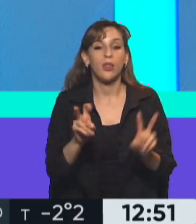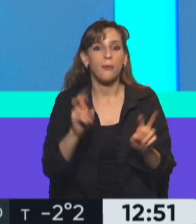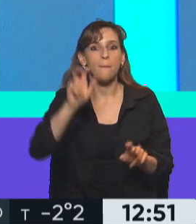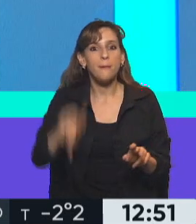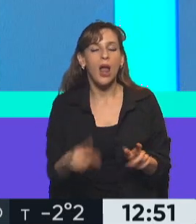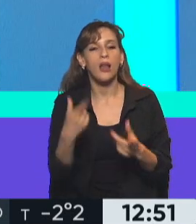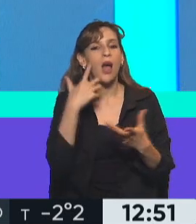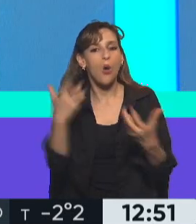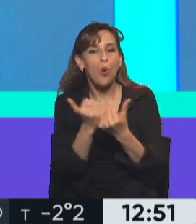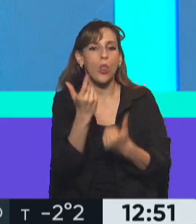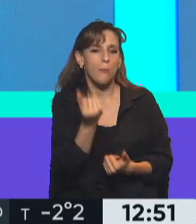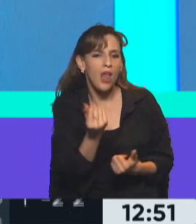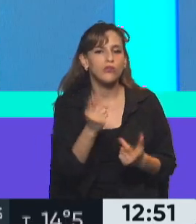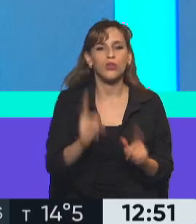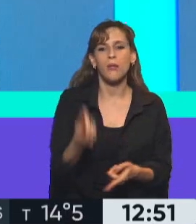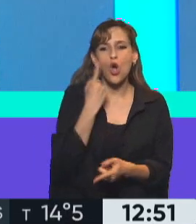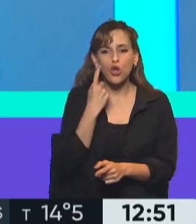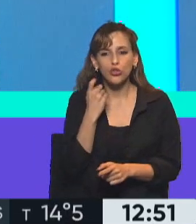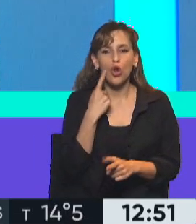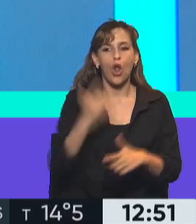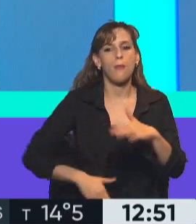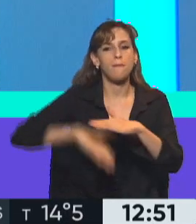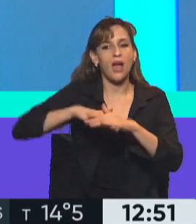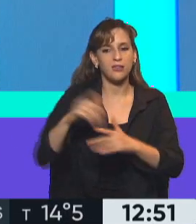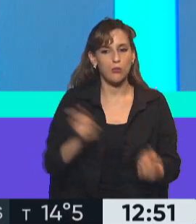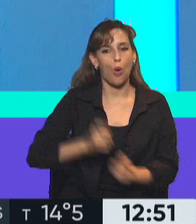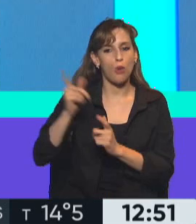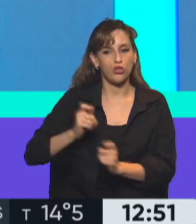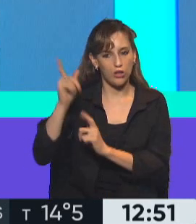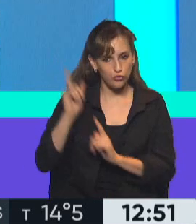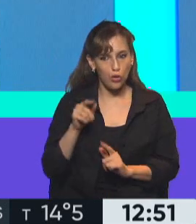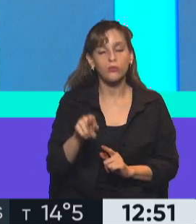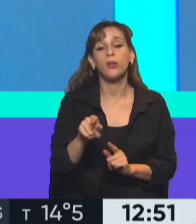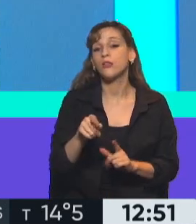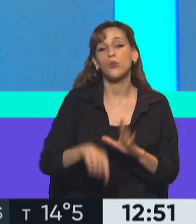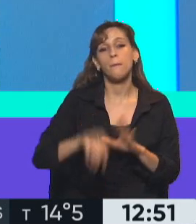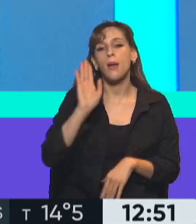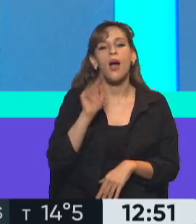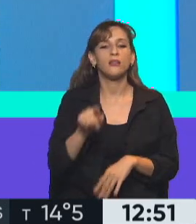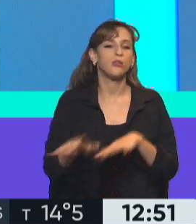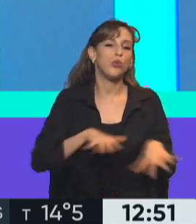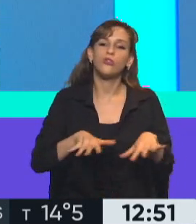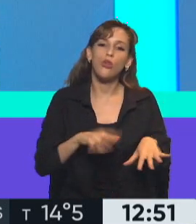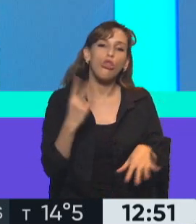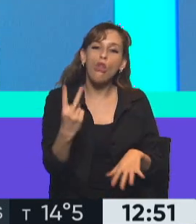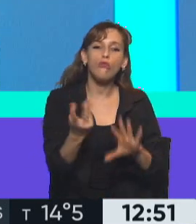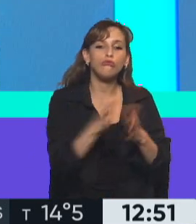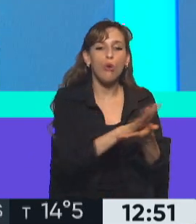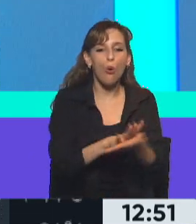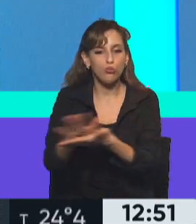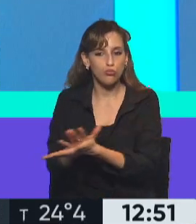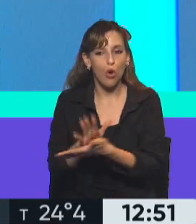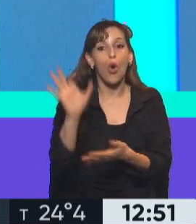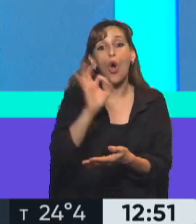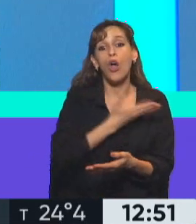control o cupo de exportaciones. No hay, digamos, hay dos caminos muy simples en términos generales, ¿no? O bien acordar precios con el